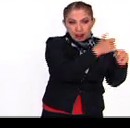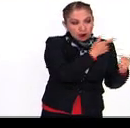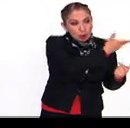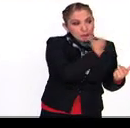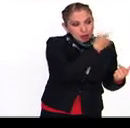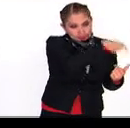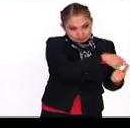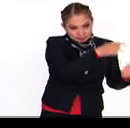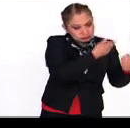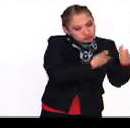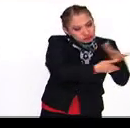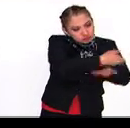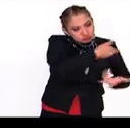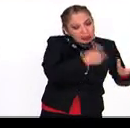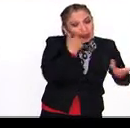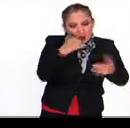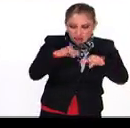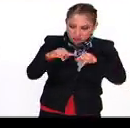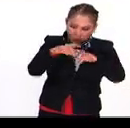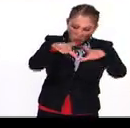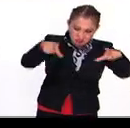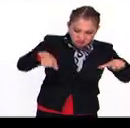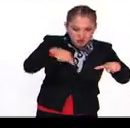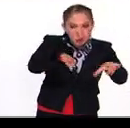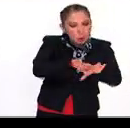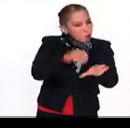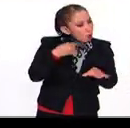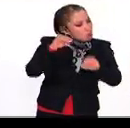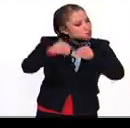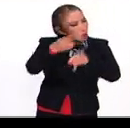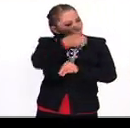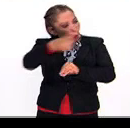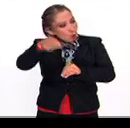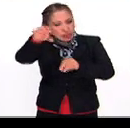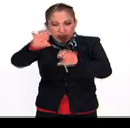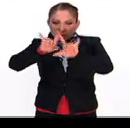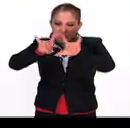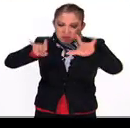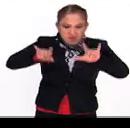teníamos una maqueta tratando de pensar cómo es que un trabajo puede tener